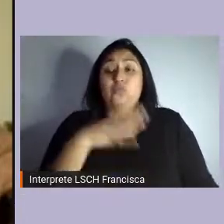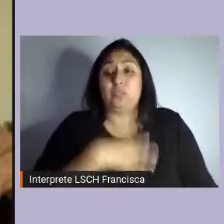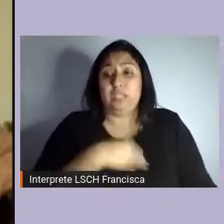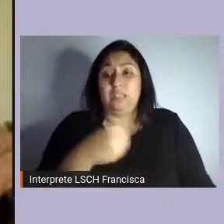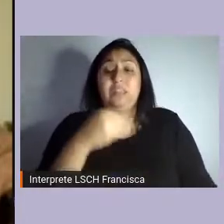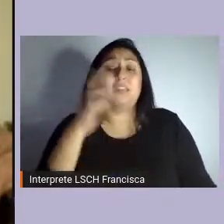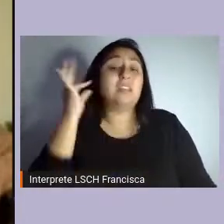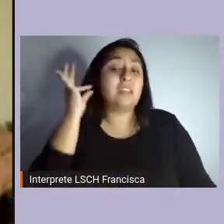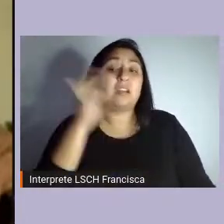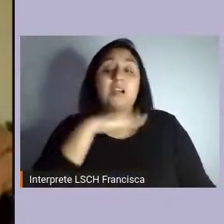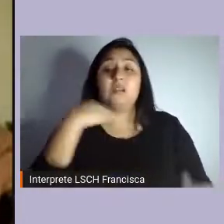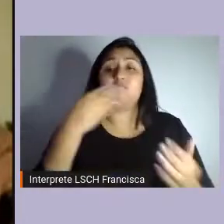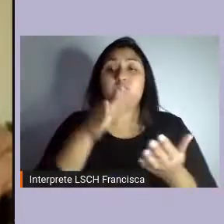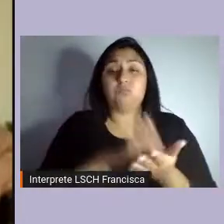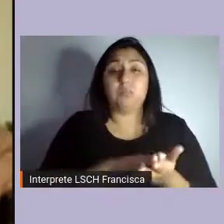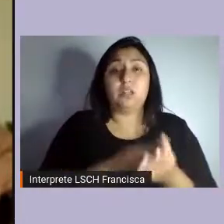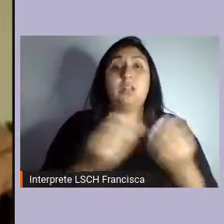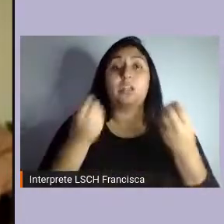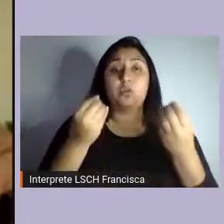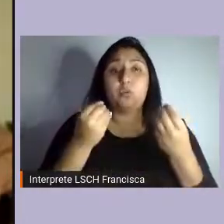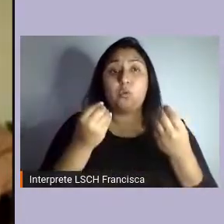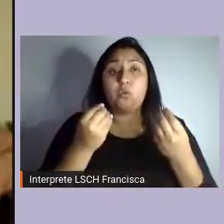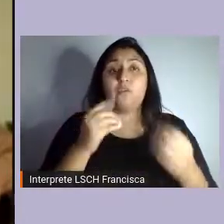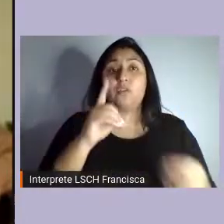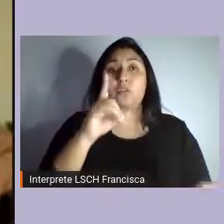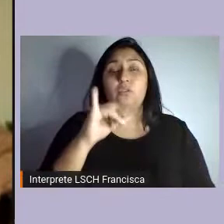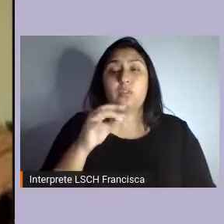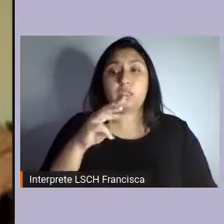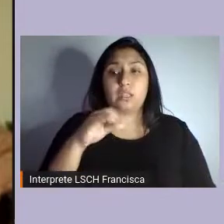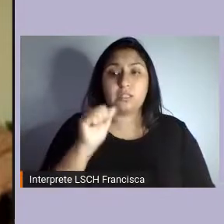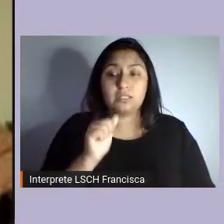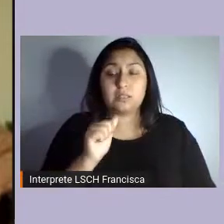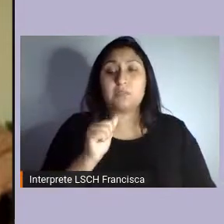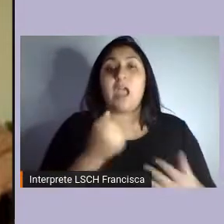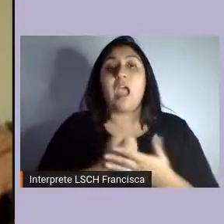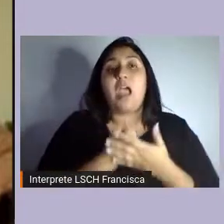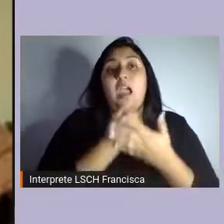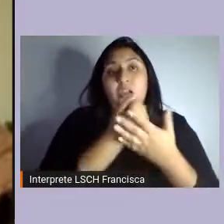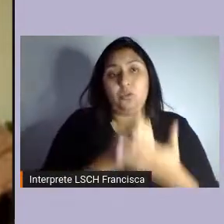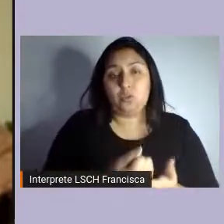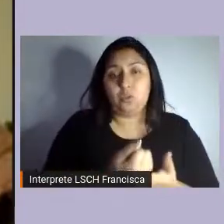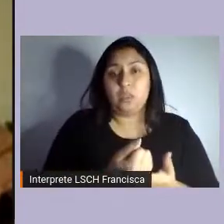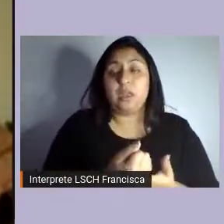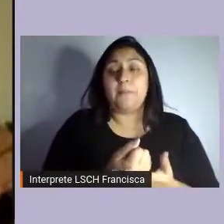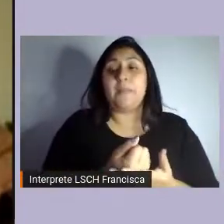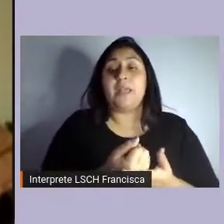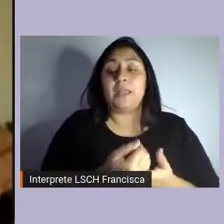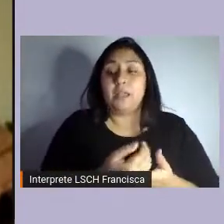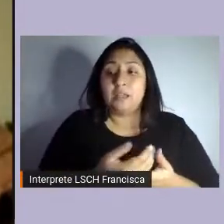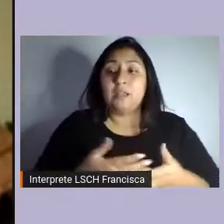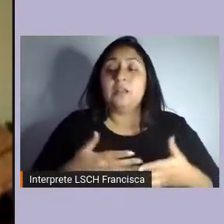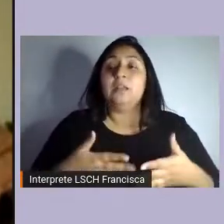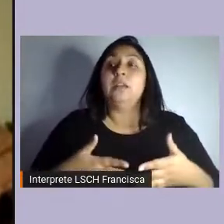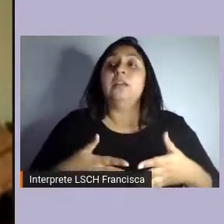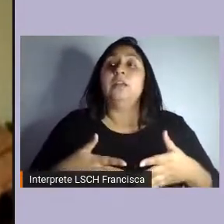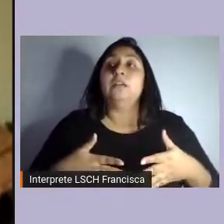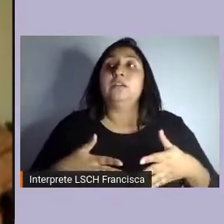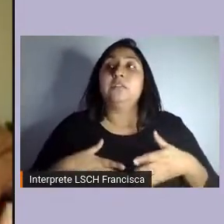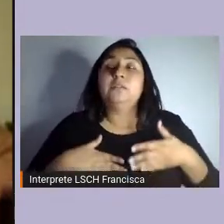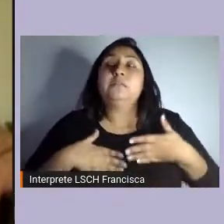Entonces, obviamente que la décima le sirven para aliviar ese dolor y encontrar consuelo a